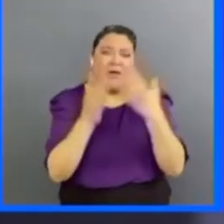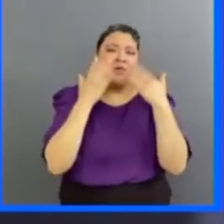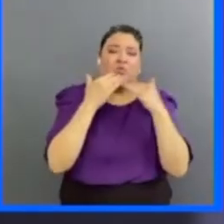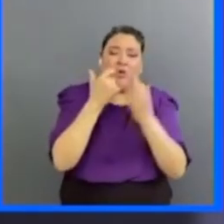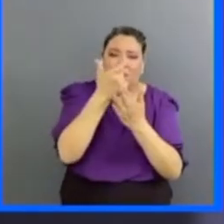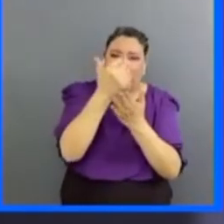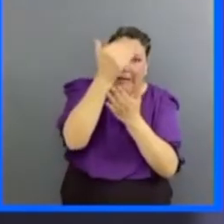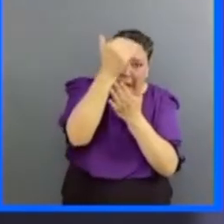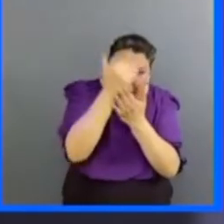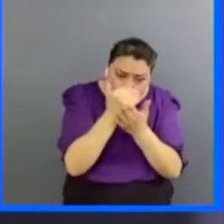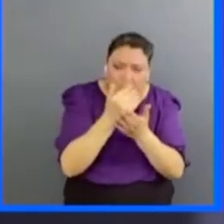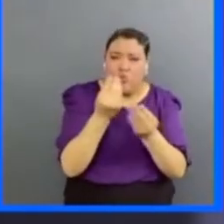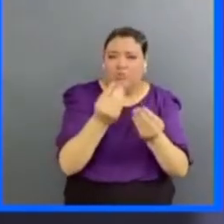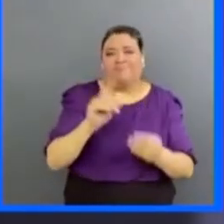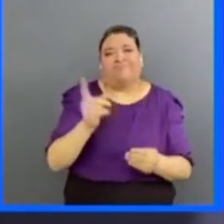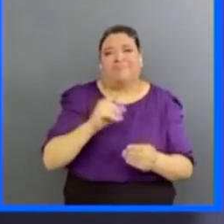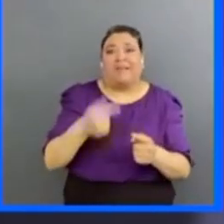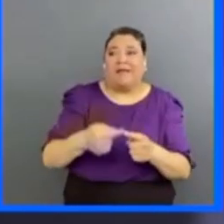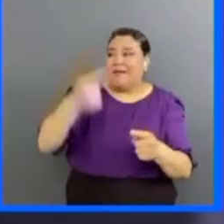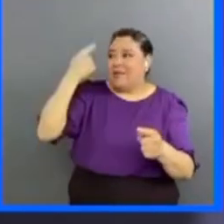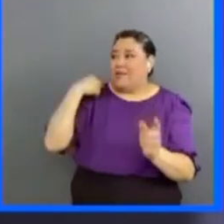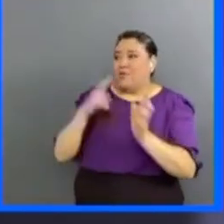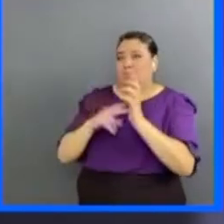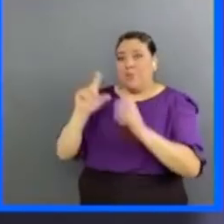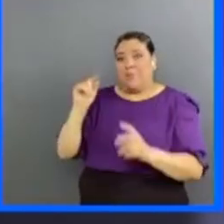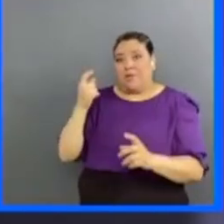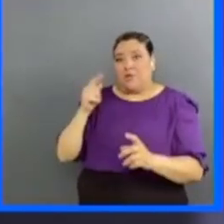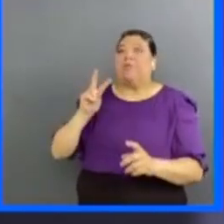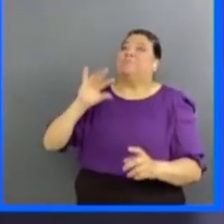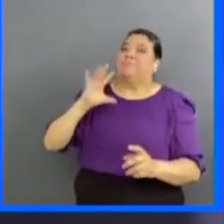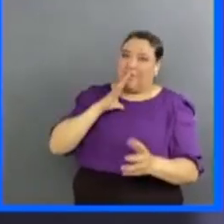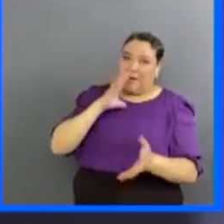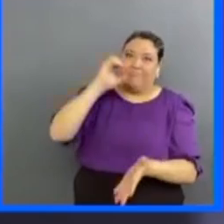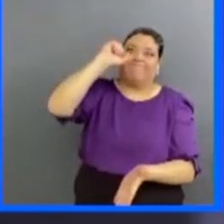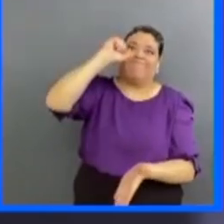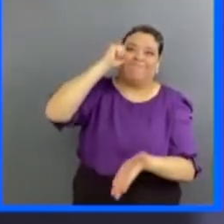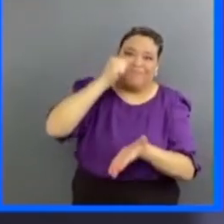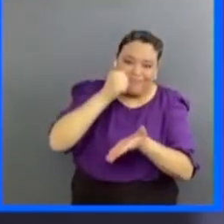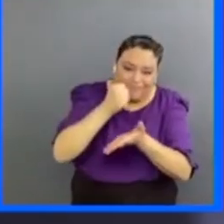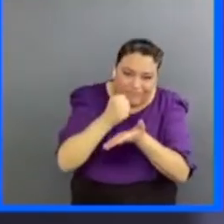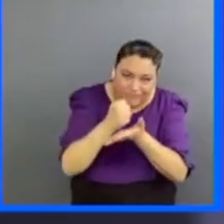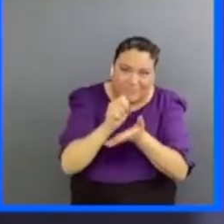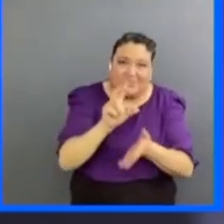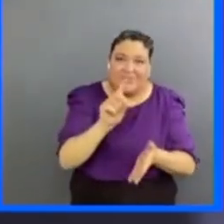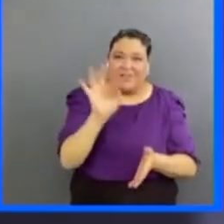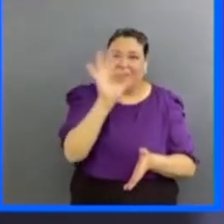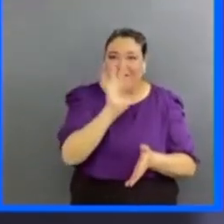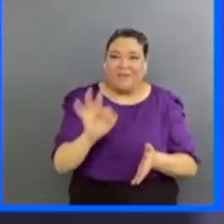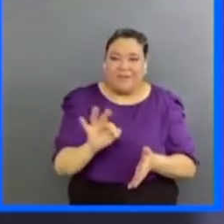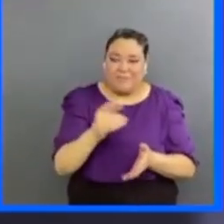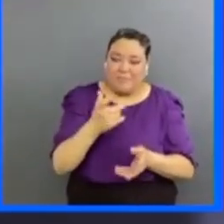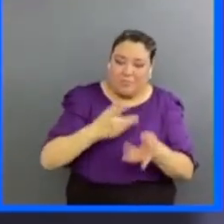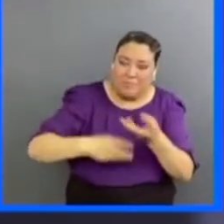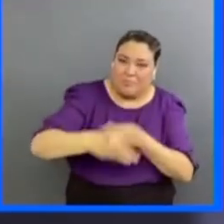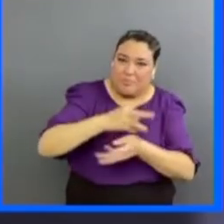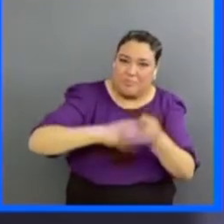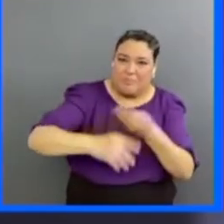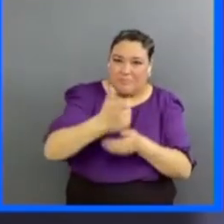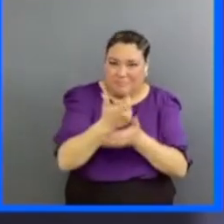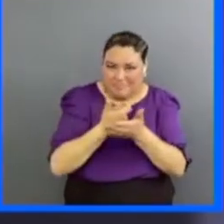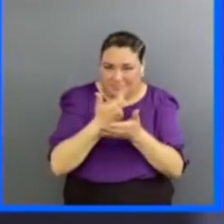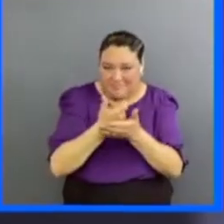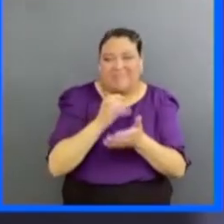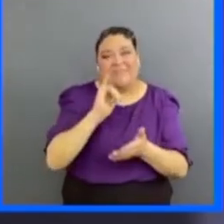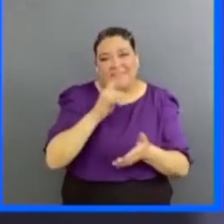pronunciada como en el 2022, cuando significó la reducción del 30% de sus ingresos por comisiones, dijo